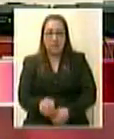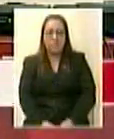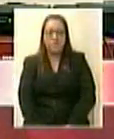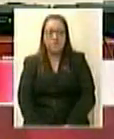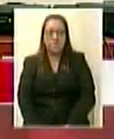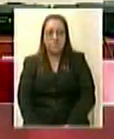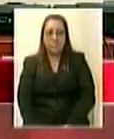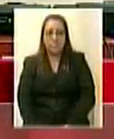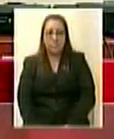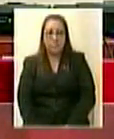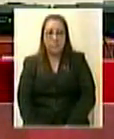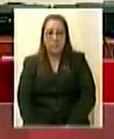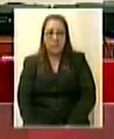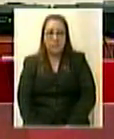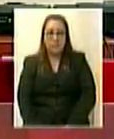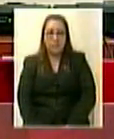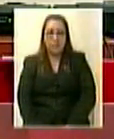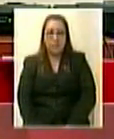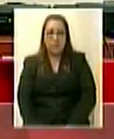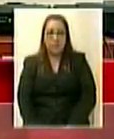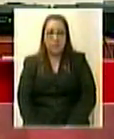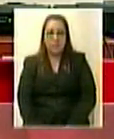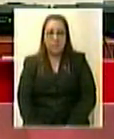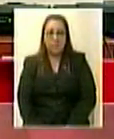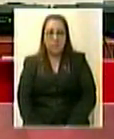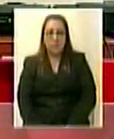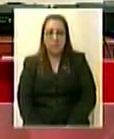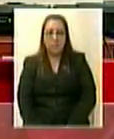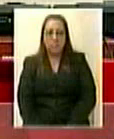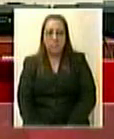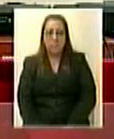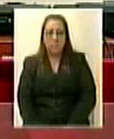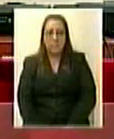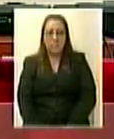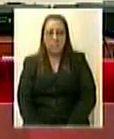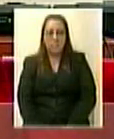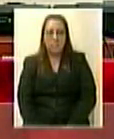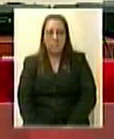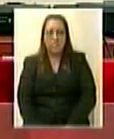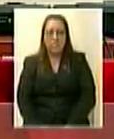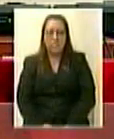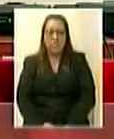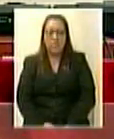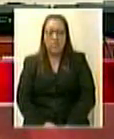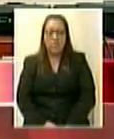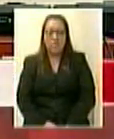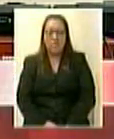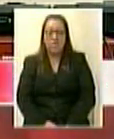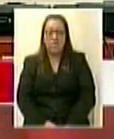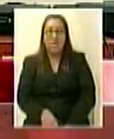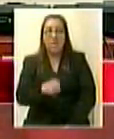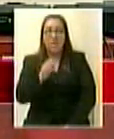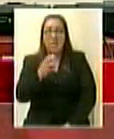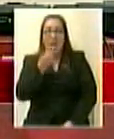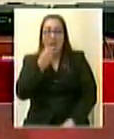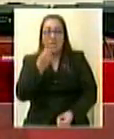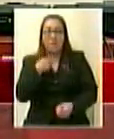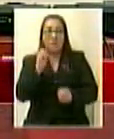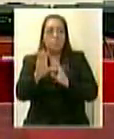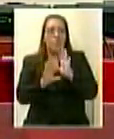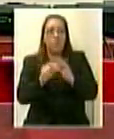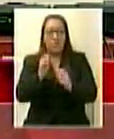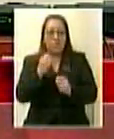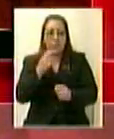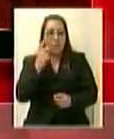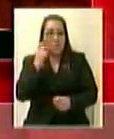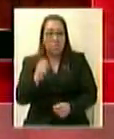Pero mientras esto sucede, mientras la gente está muriendo en el mundo, veamos cómo se están promocionando estos, dice, alimentos. ¿Hay